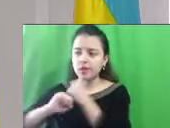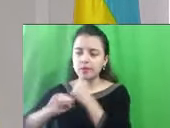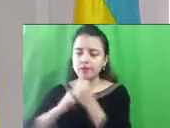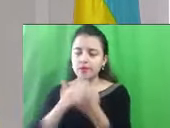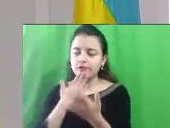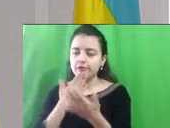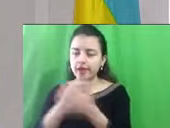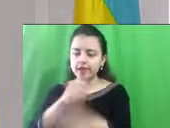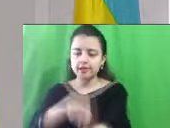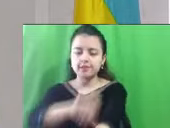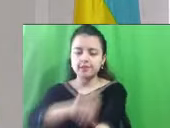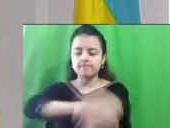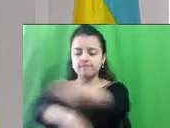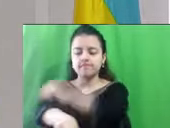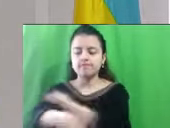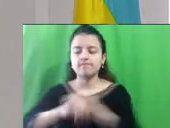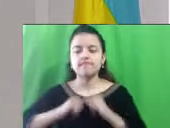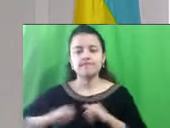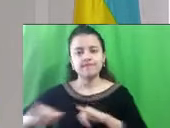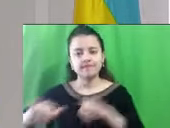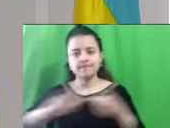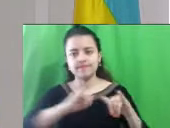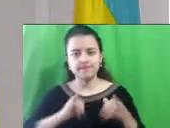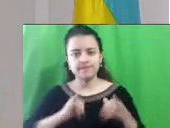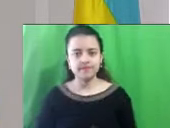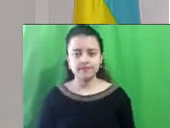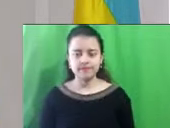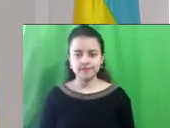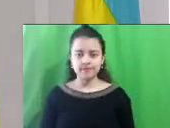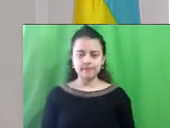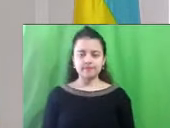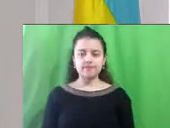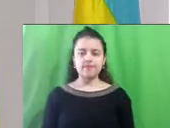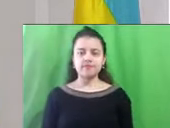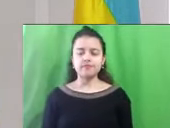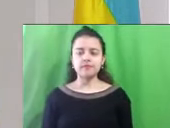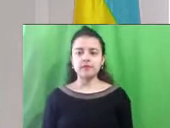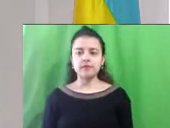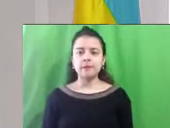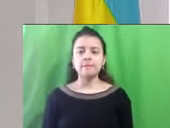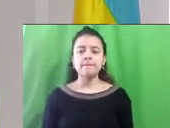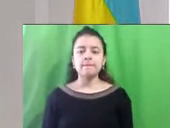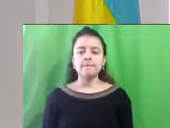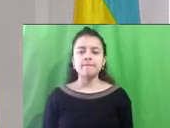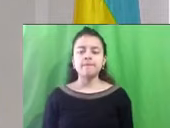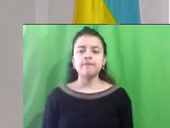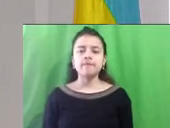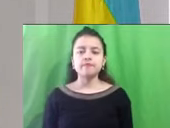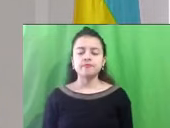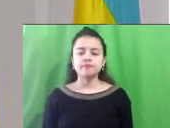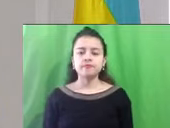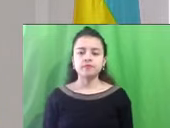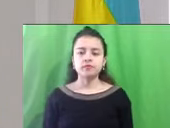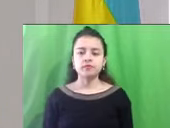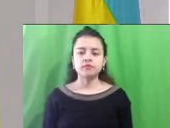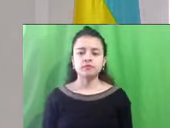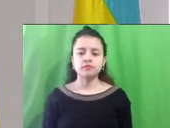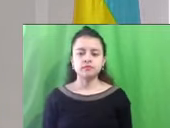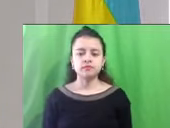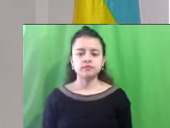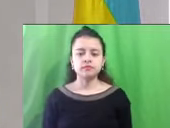momento. Igualmente es de destacar como una de las actividades prioritarias que se realizaron la instalación